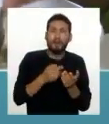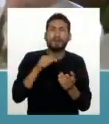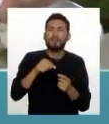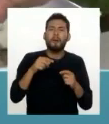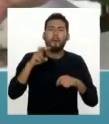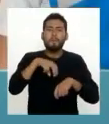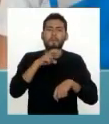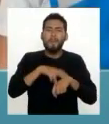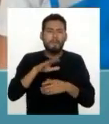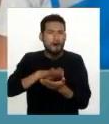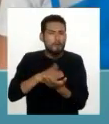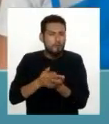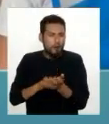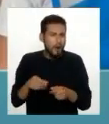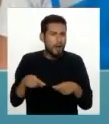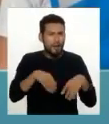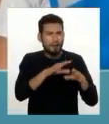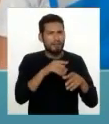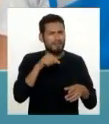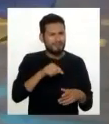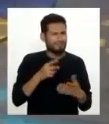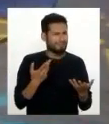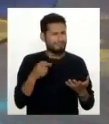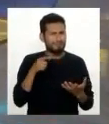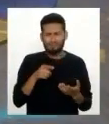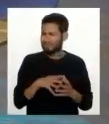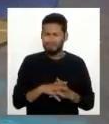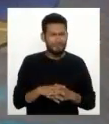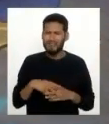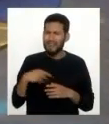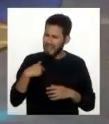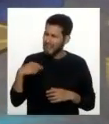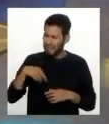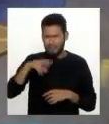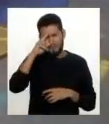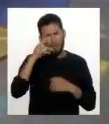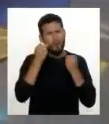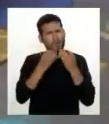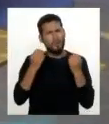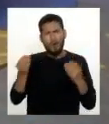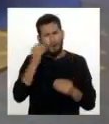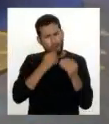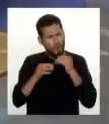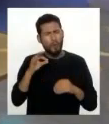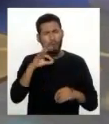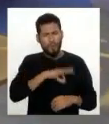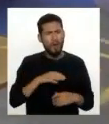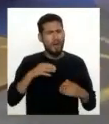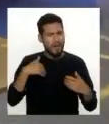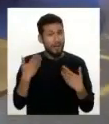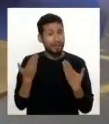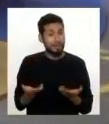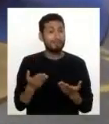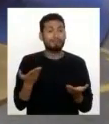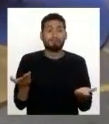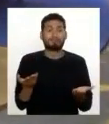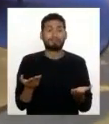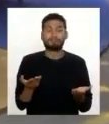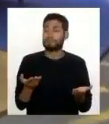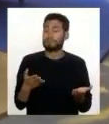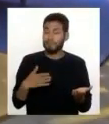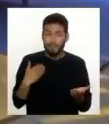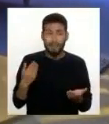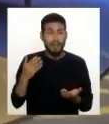están, ¿no? Entonces tenemos que ver que el Perú es muy rico en alimentos y deberíamos aprovechar todo ello para poder, ¿no?,